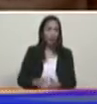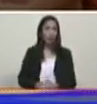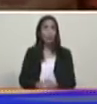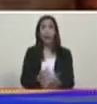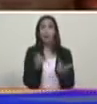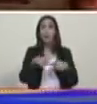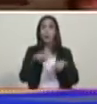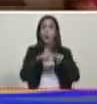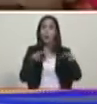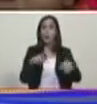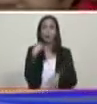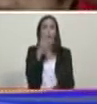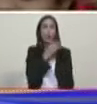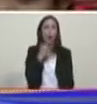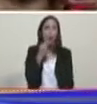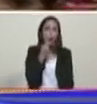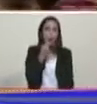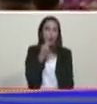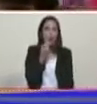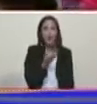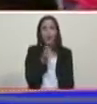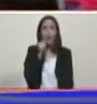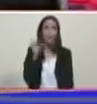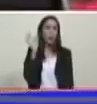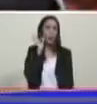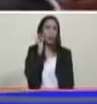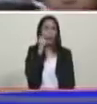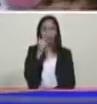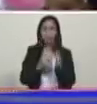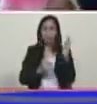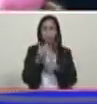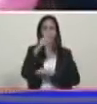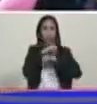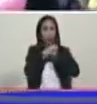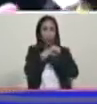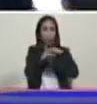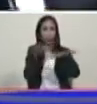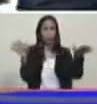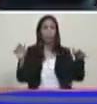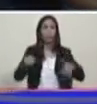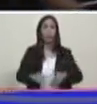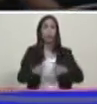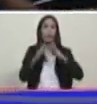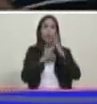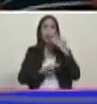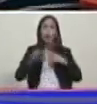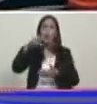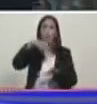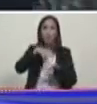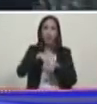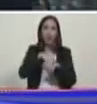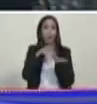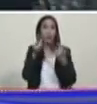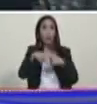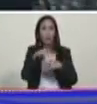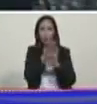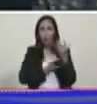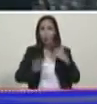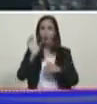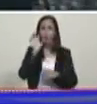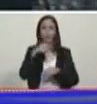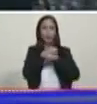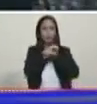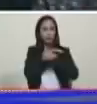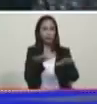los más de 200.000 hombres y mujeres que se desplegarán a lo largo y ancho del territorio nacional y que